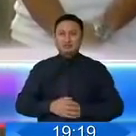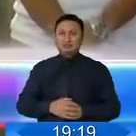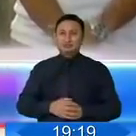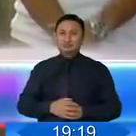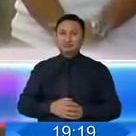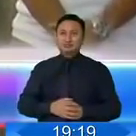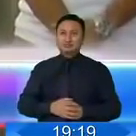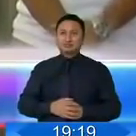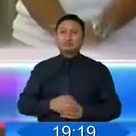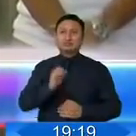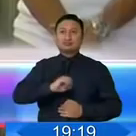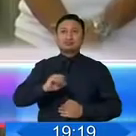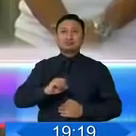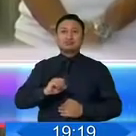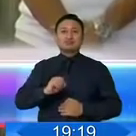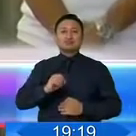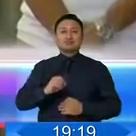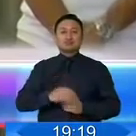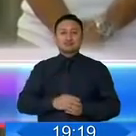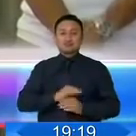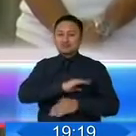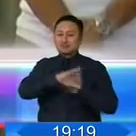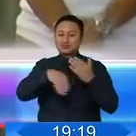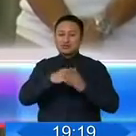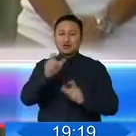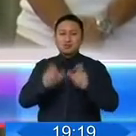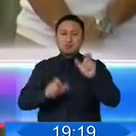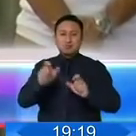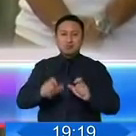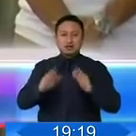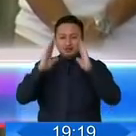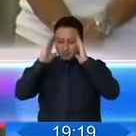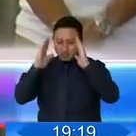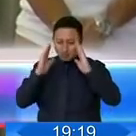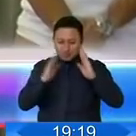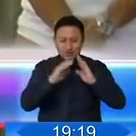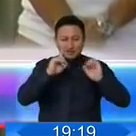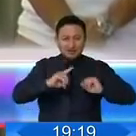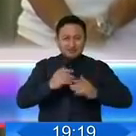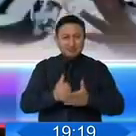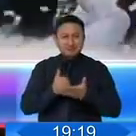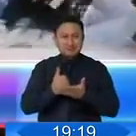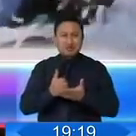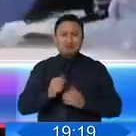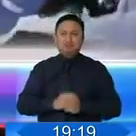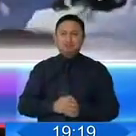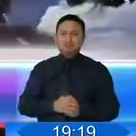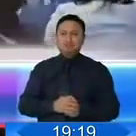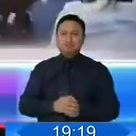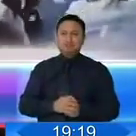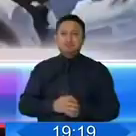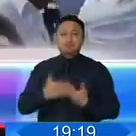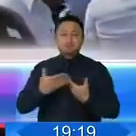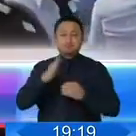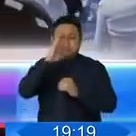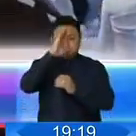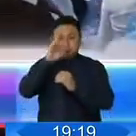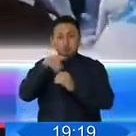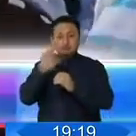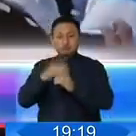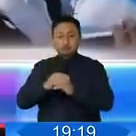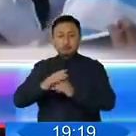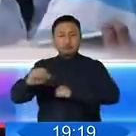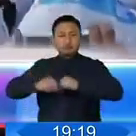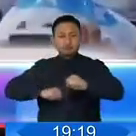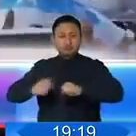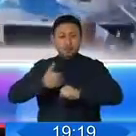y llevar el bien a todos los rincones de Guayaquil. Y que buscará que su gestión de ser